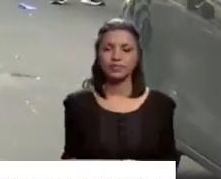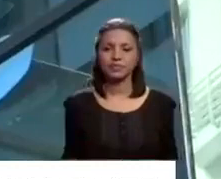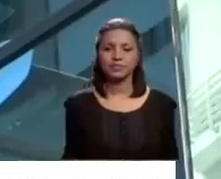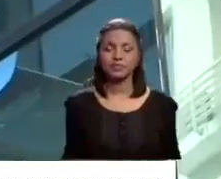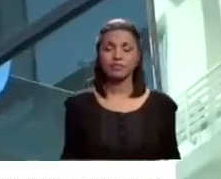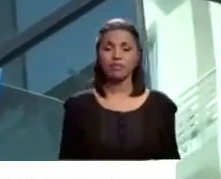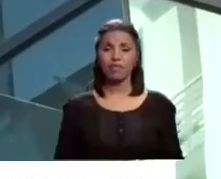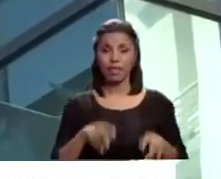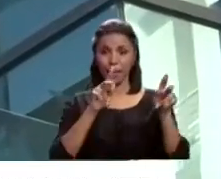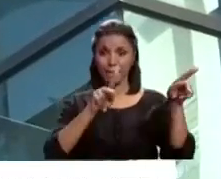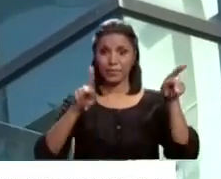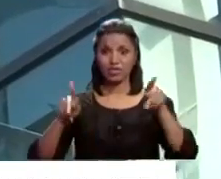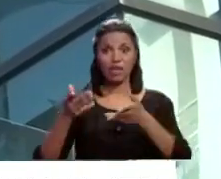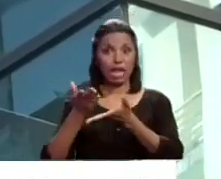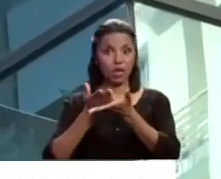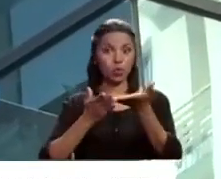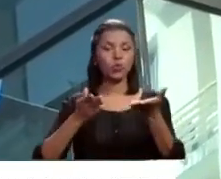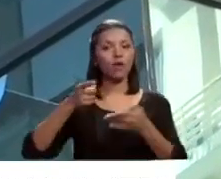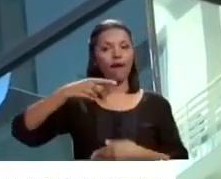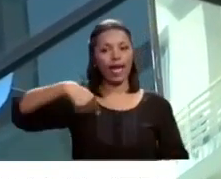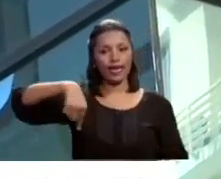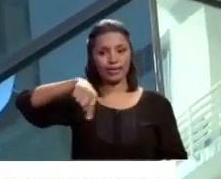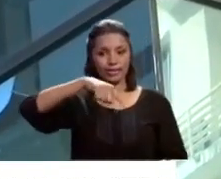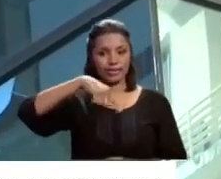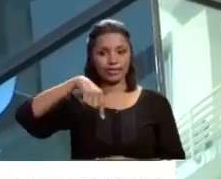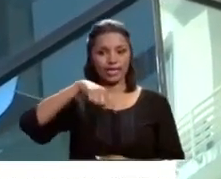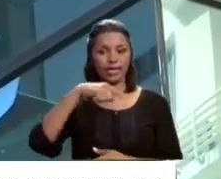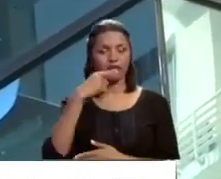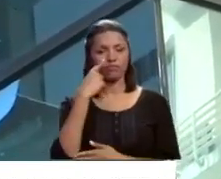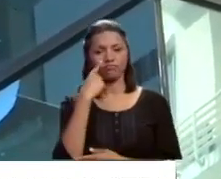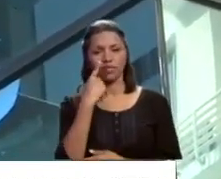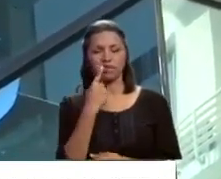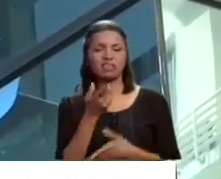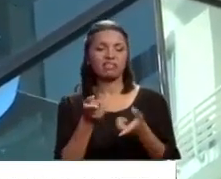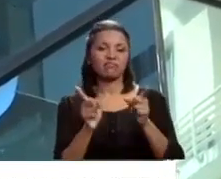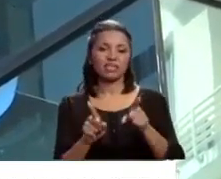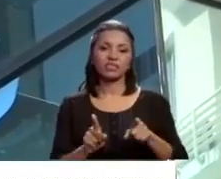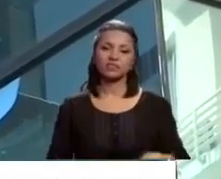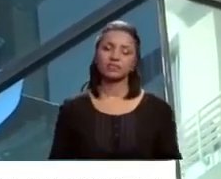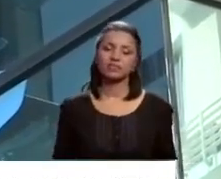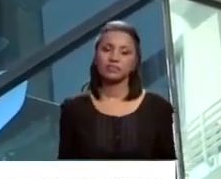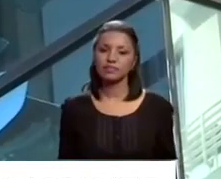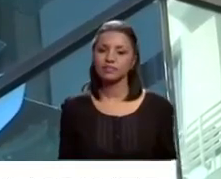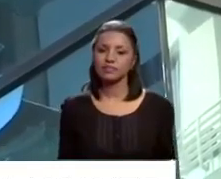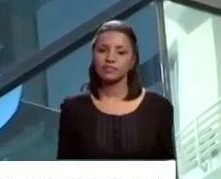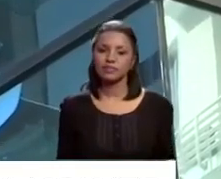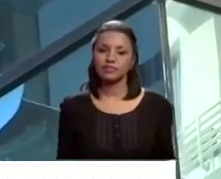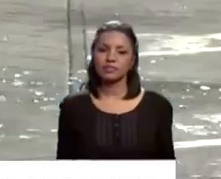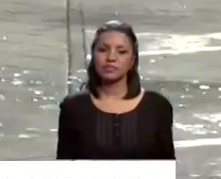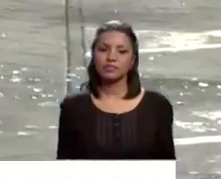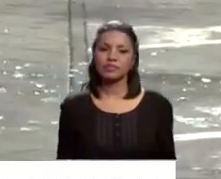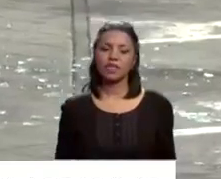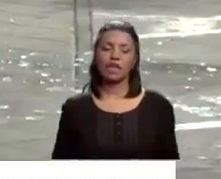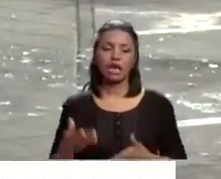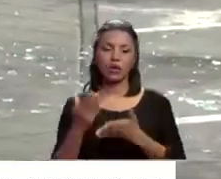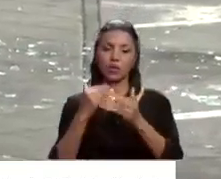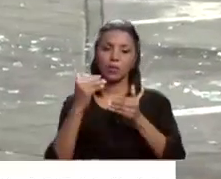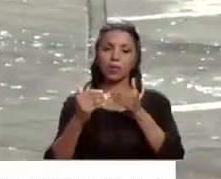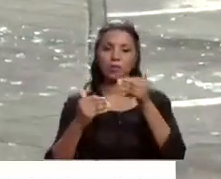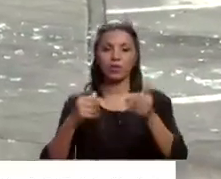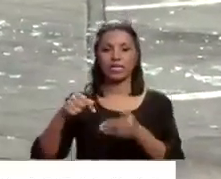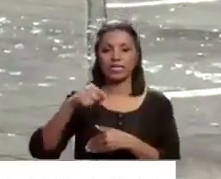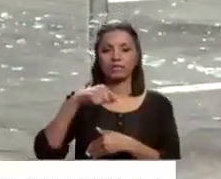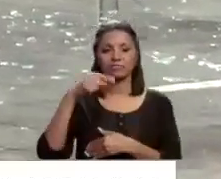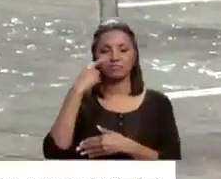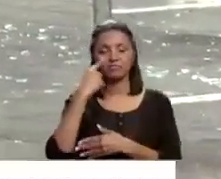ya los vecinos de la calle 54, salvo los que viven, los que compraron y los que ya vivían en el edificio Urbana, han estado retornando hoy.